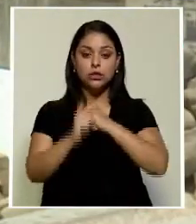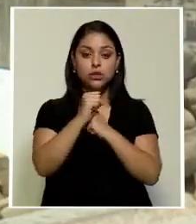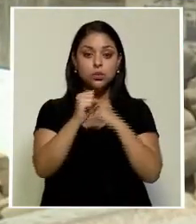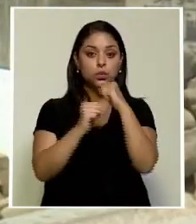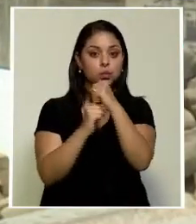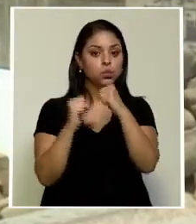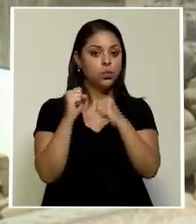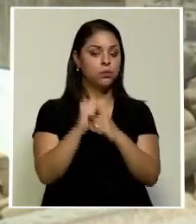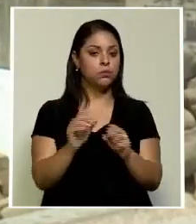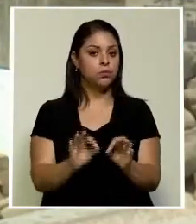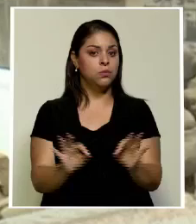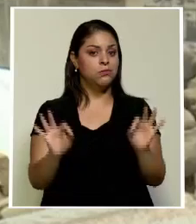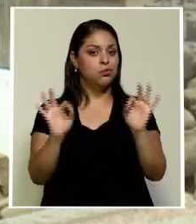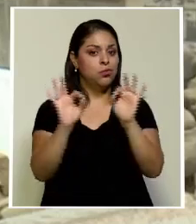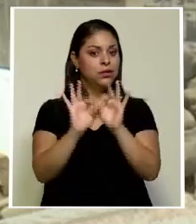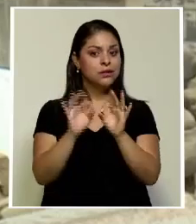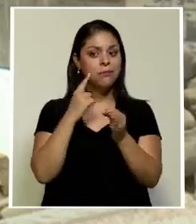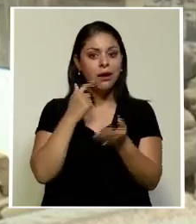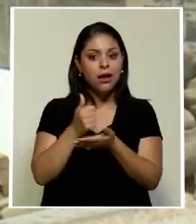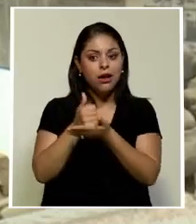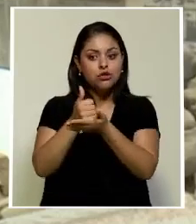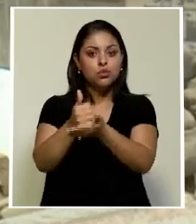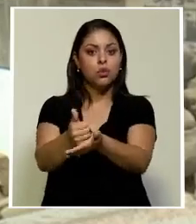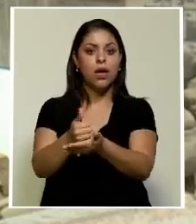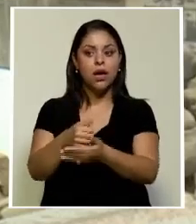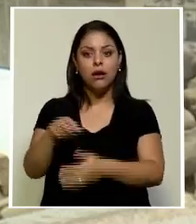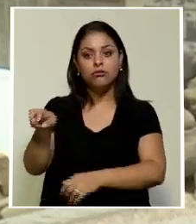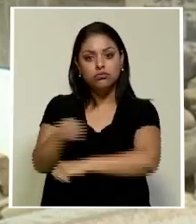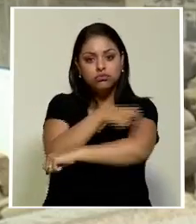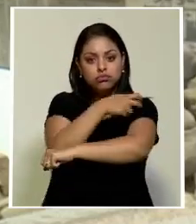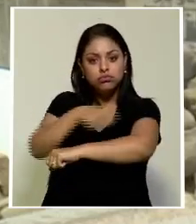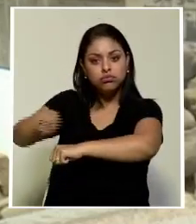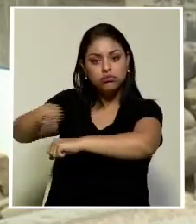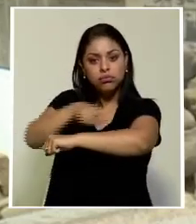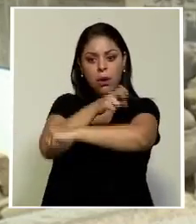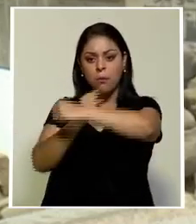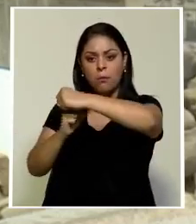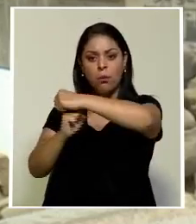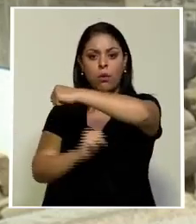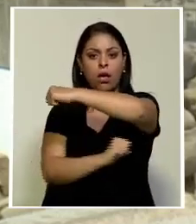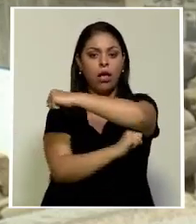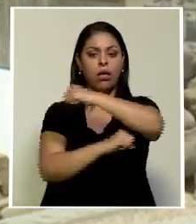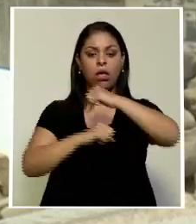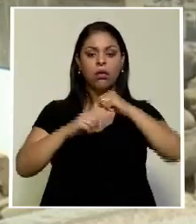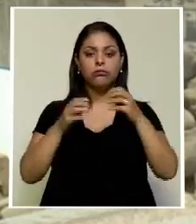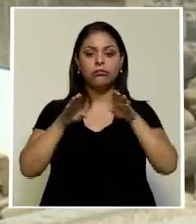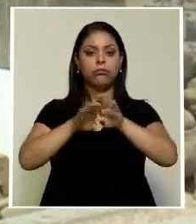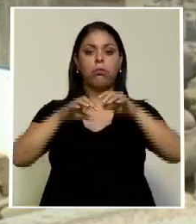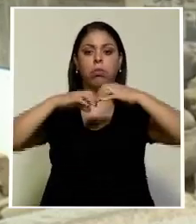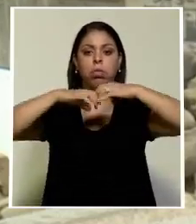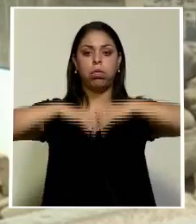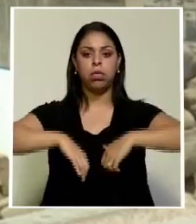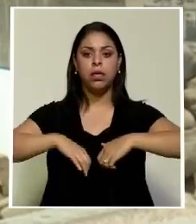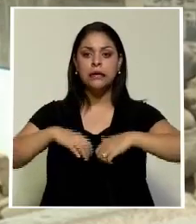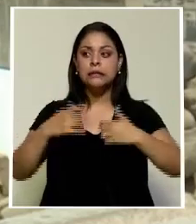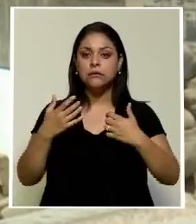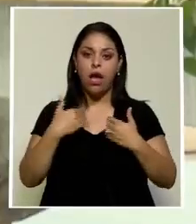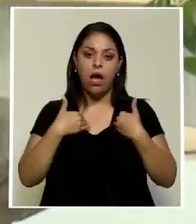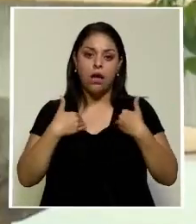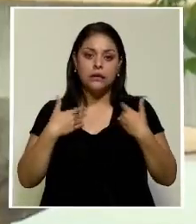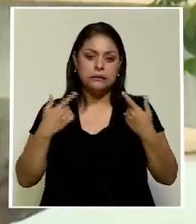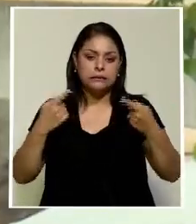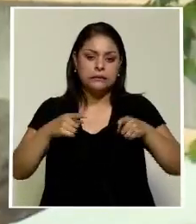sumamente importantes para facilitar el desplazamiento. Si un puente deja de funcionar por el mal estado en que se encuentra, generaría serias